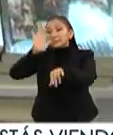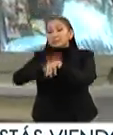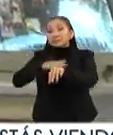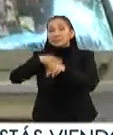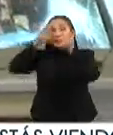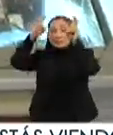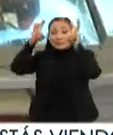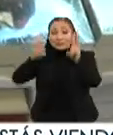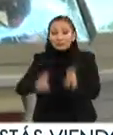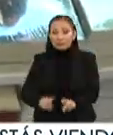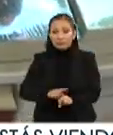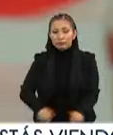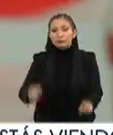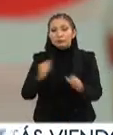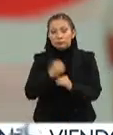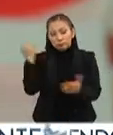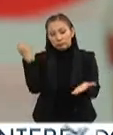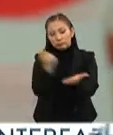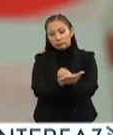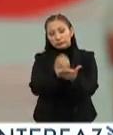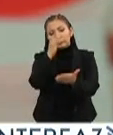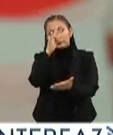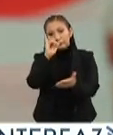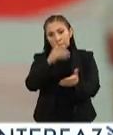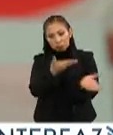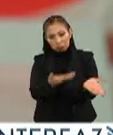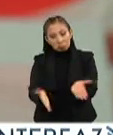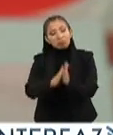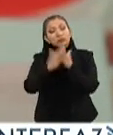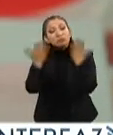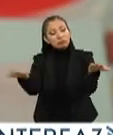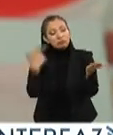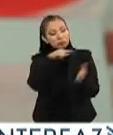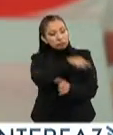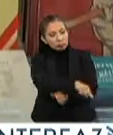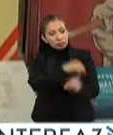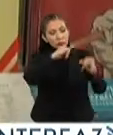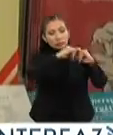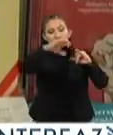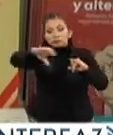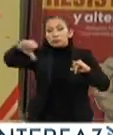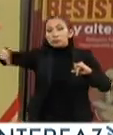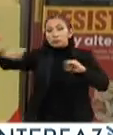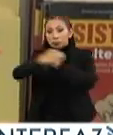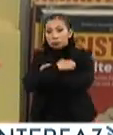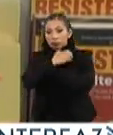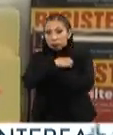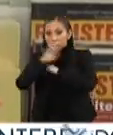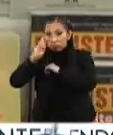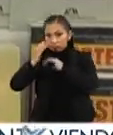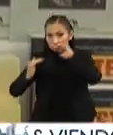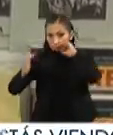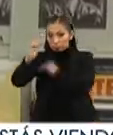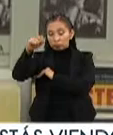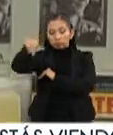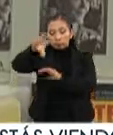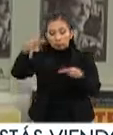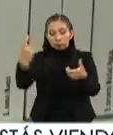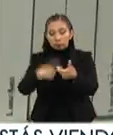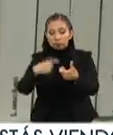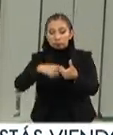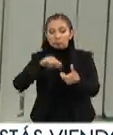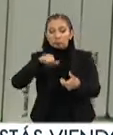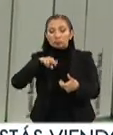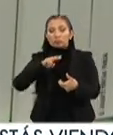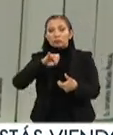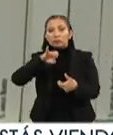1,000 títulos, con el sello distintivo de ofrecer libros editados por las instituciones de educación superior que conforman la